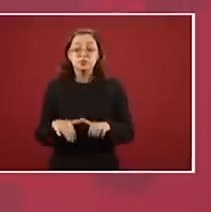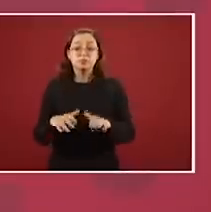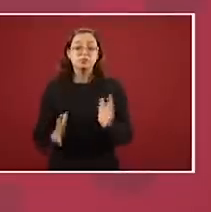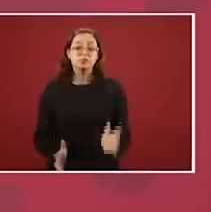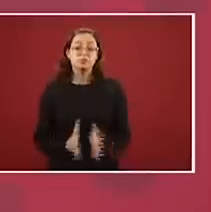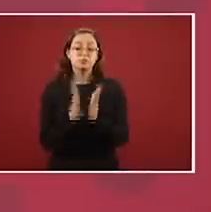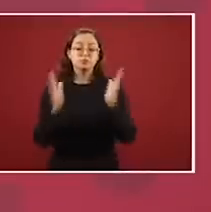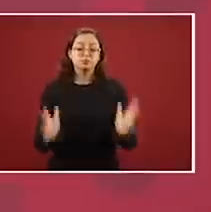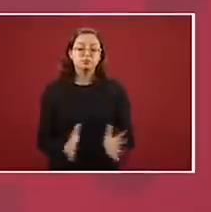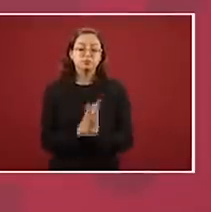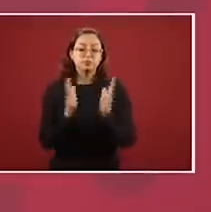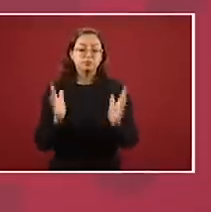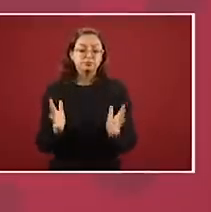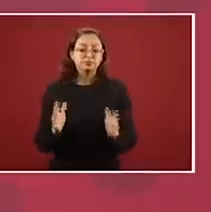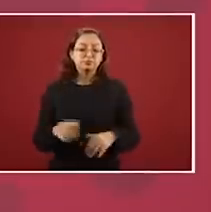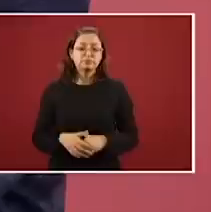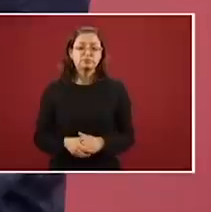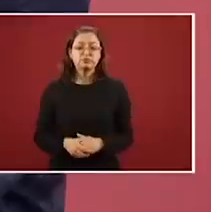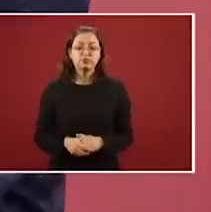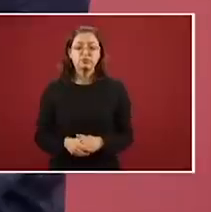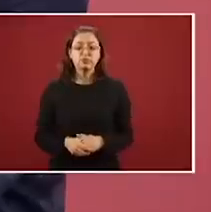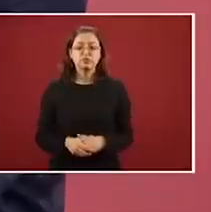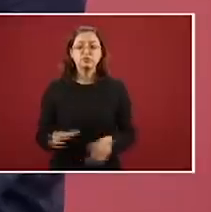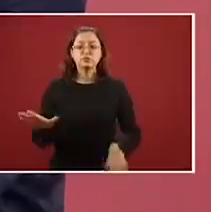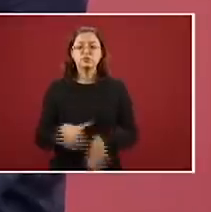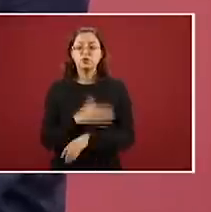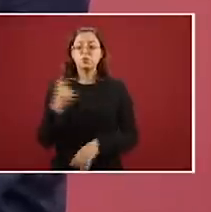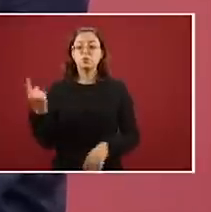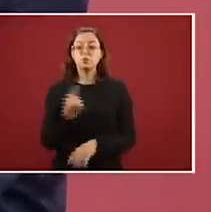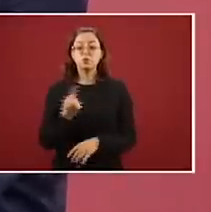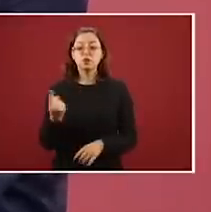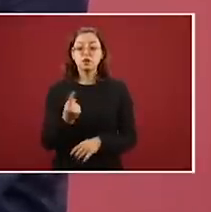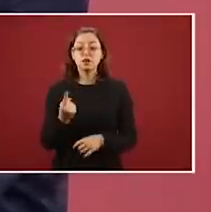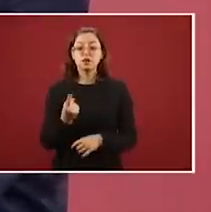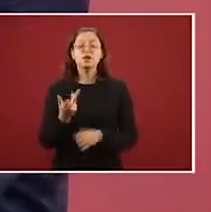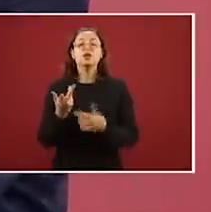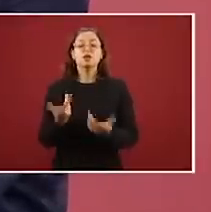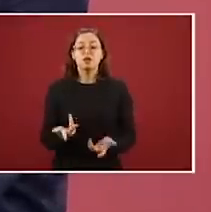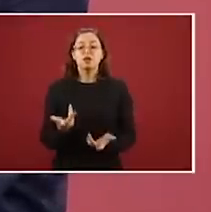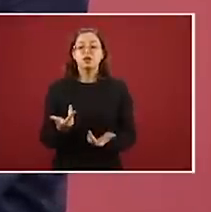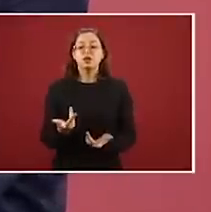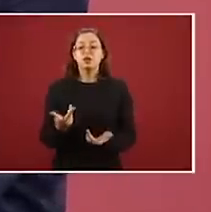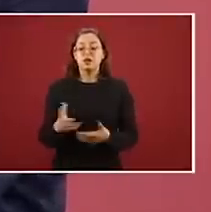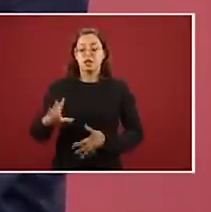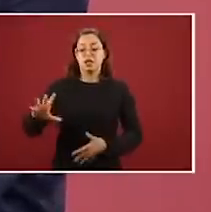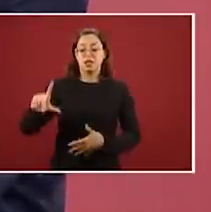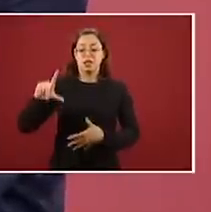apoyo de más de 30 países de América Latina y del Caribe,